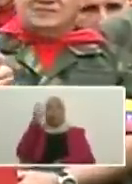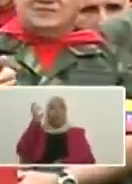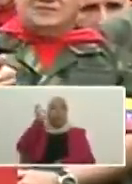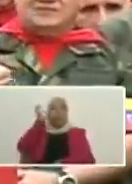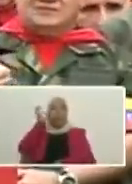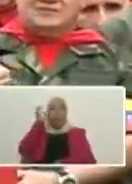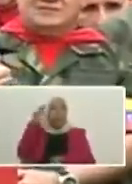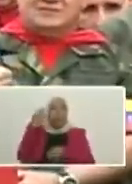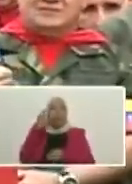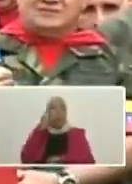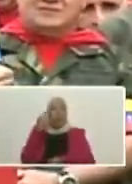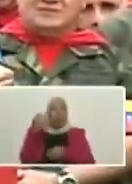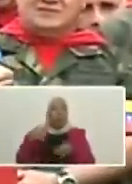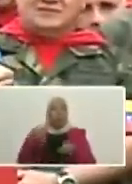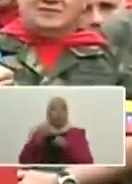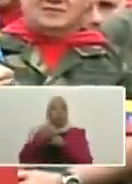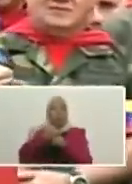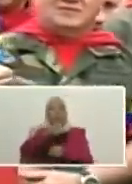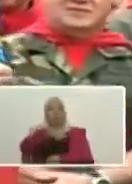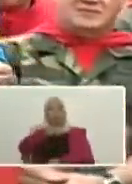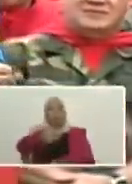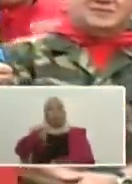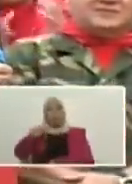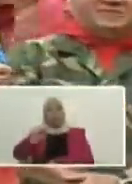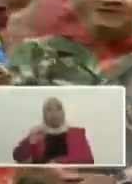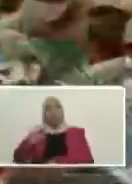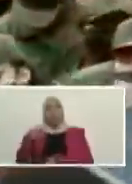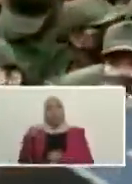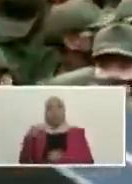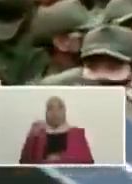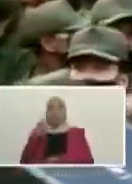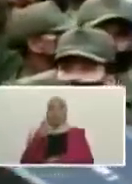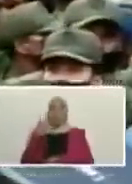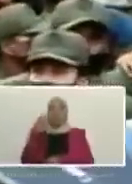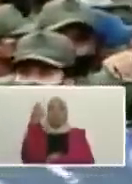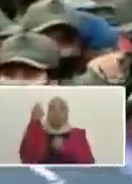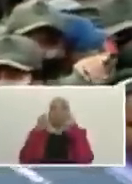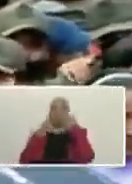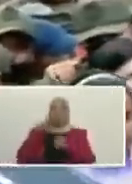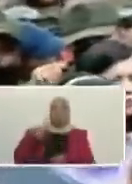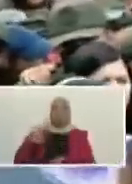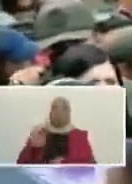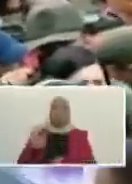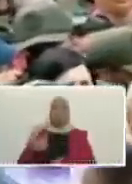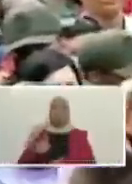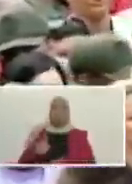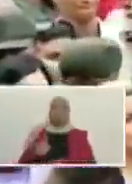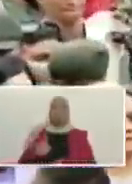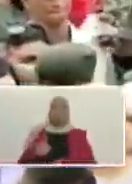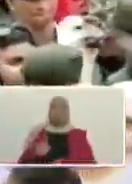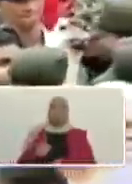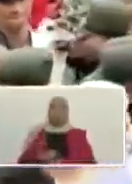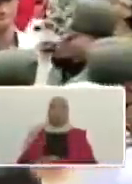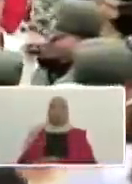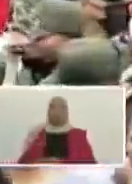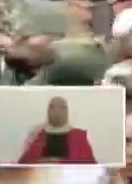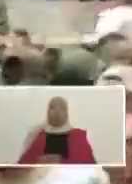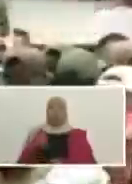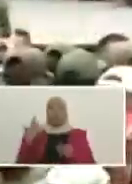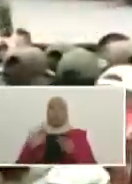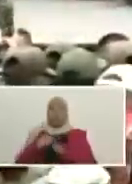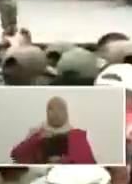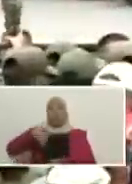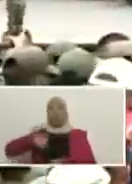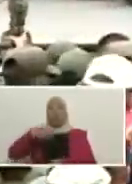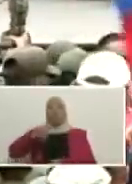pie. Chávez es el ángel de la guarda de este pueblo, es nuestro ángel de la guarda y va con